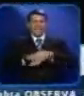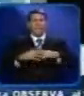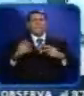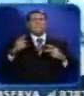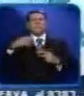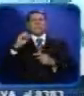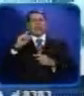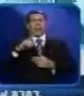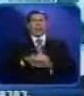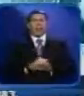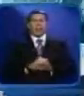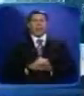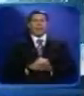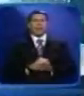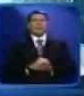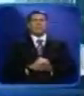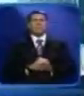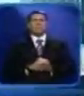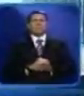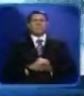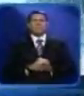metálicos.